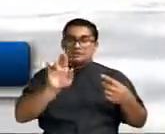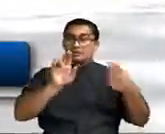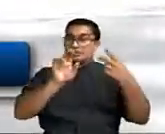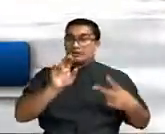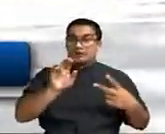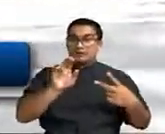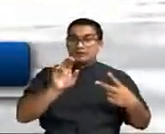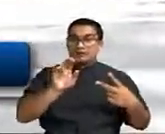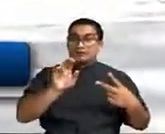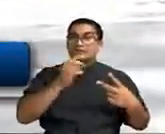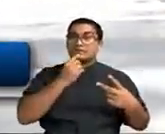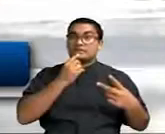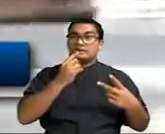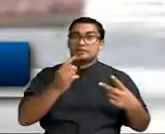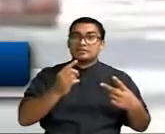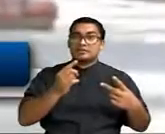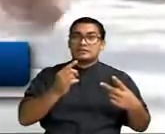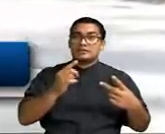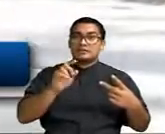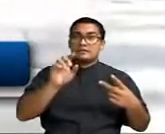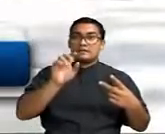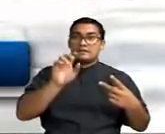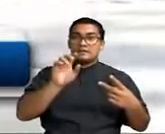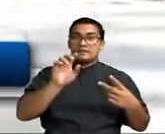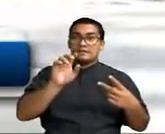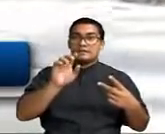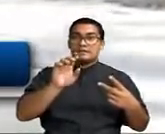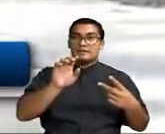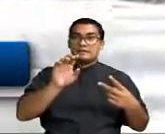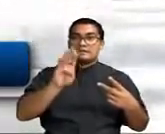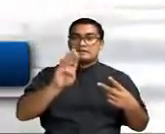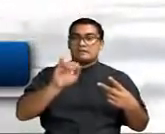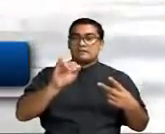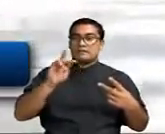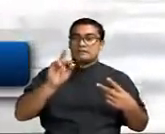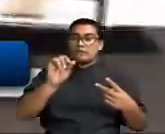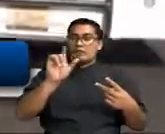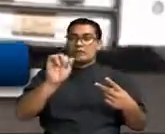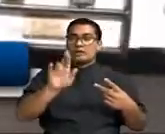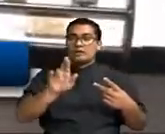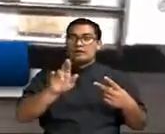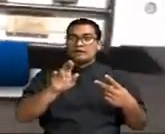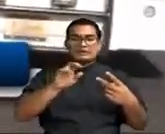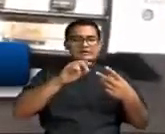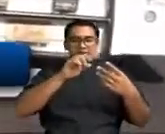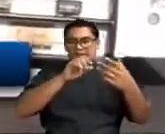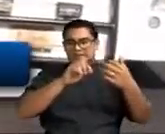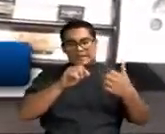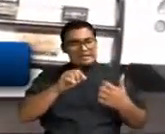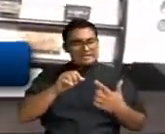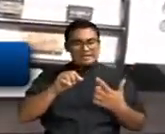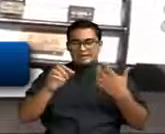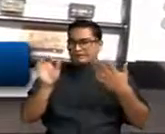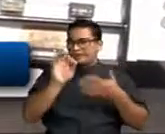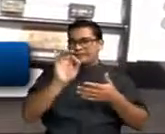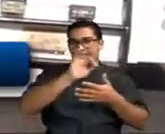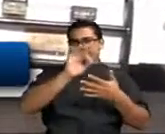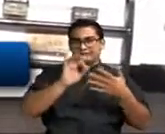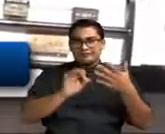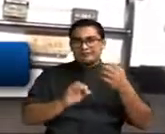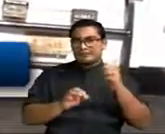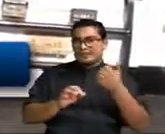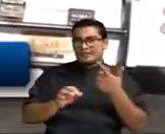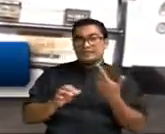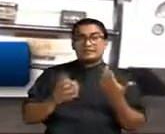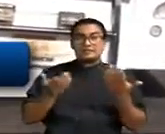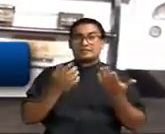incluso que hay una clasificación de espectro bipolar, donde hay hasta 6, 7 tipos de trastornos bipolares. Ahí va